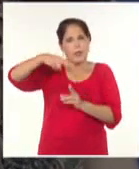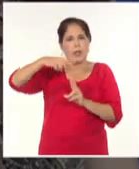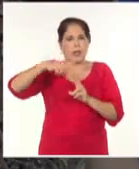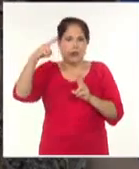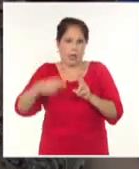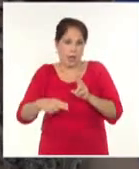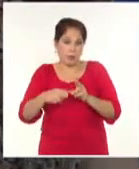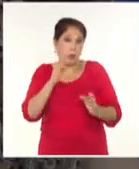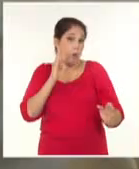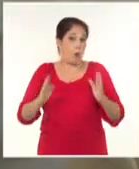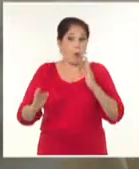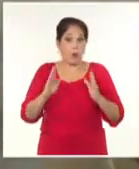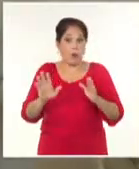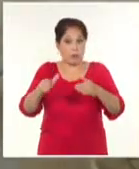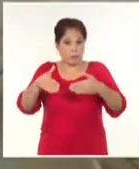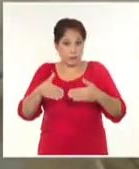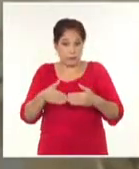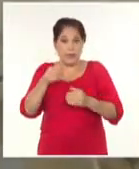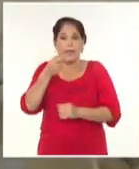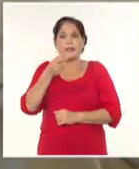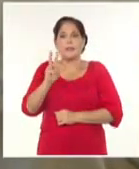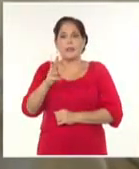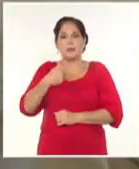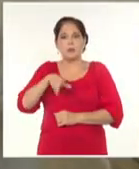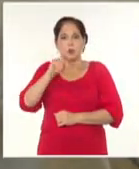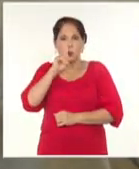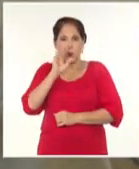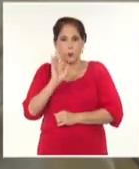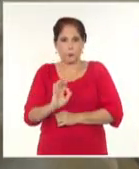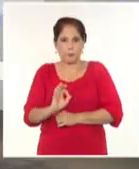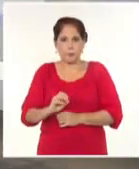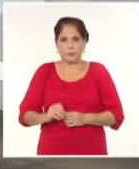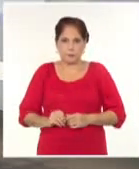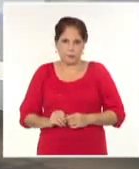La jornada concluirá el 13 de junio.